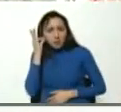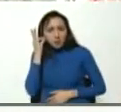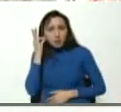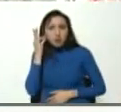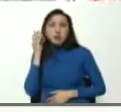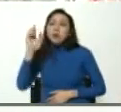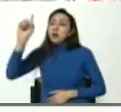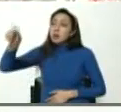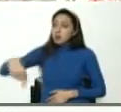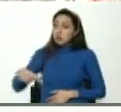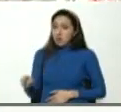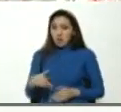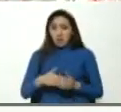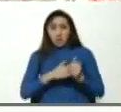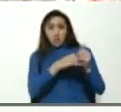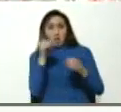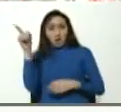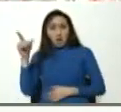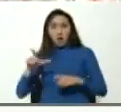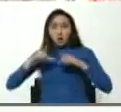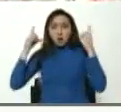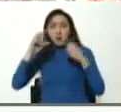también lidereza ya en la guaira